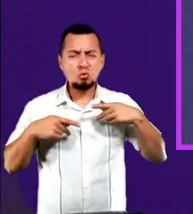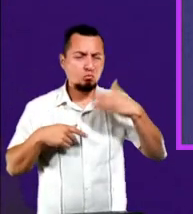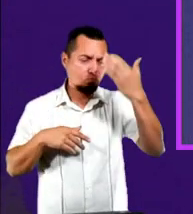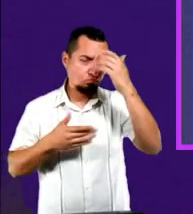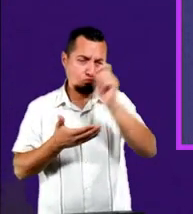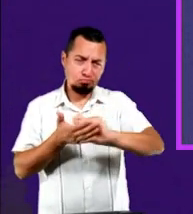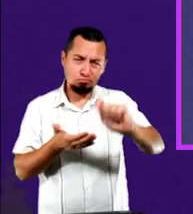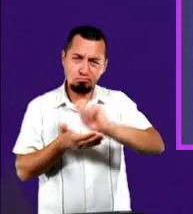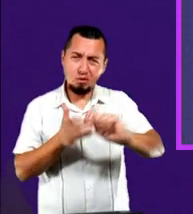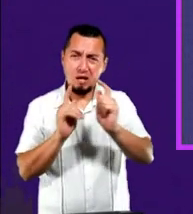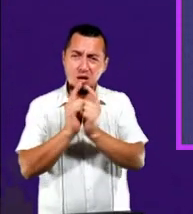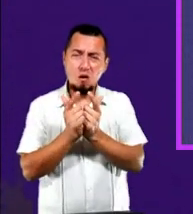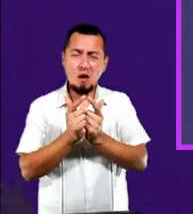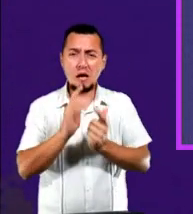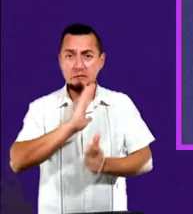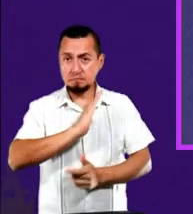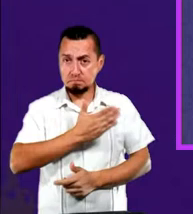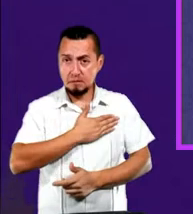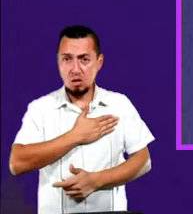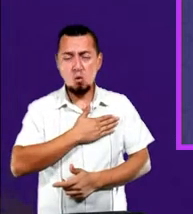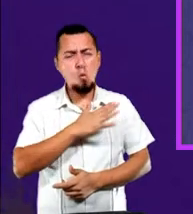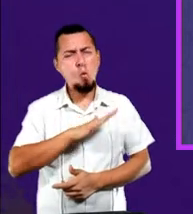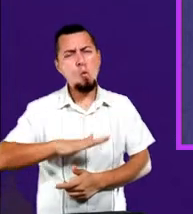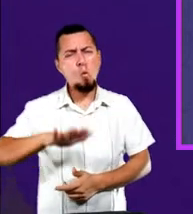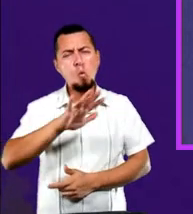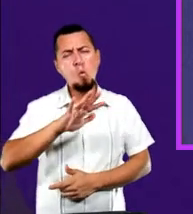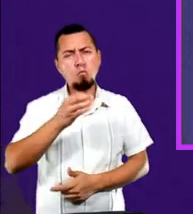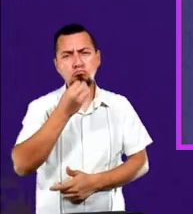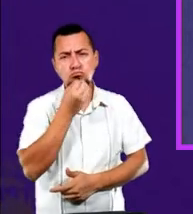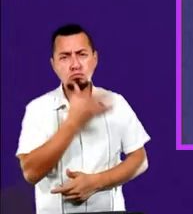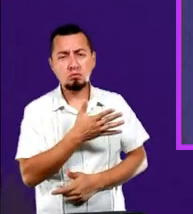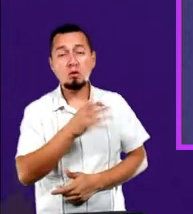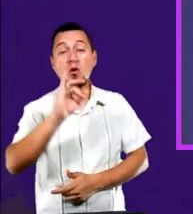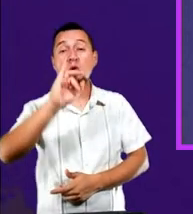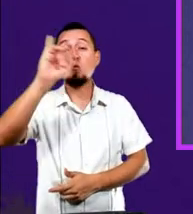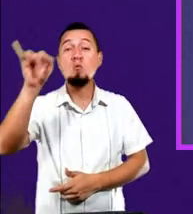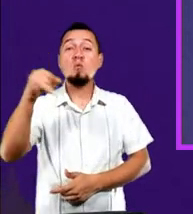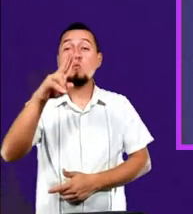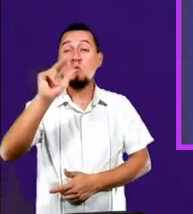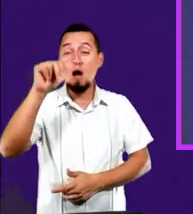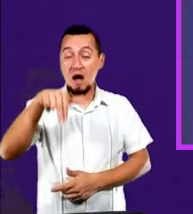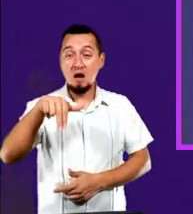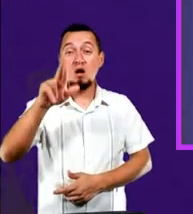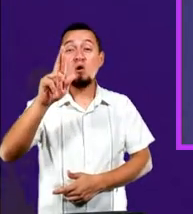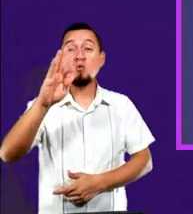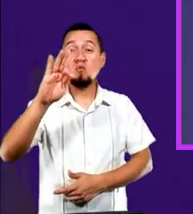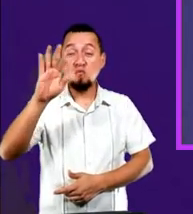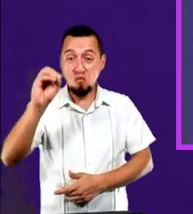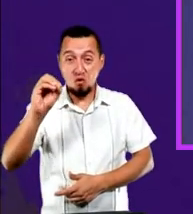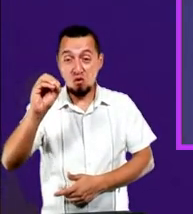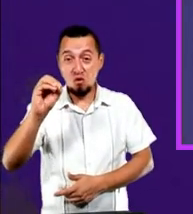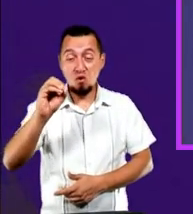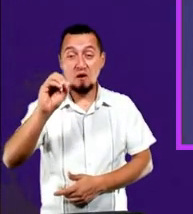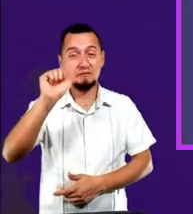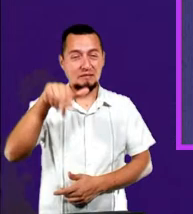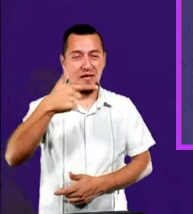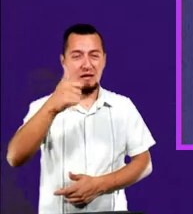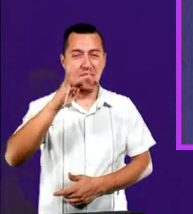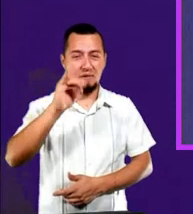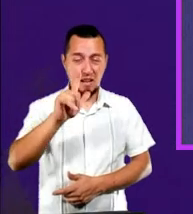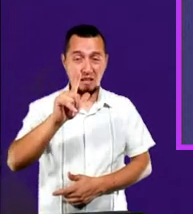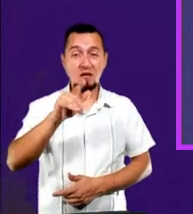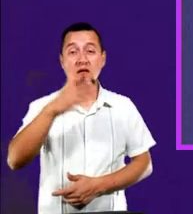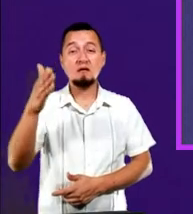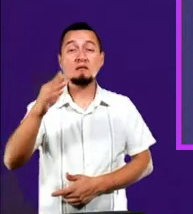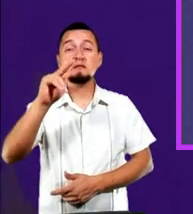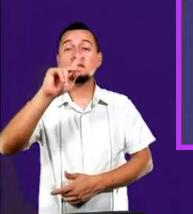universal: Juan Rulfo, de San Gabriel, Juan José Arriola, de Zapotlán, y José